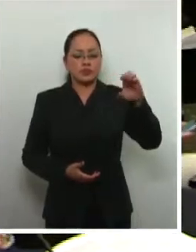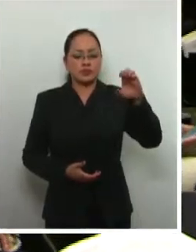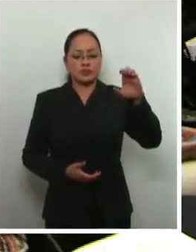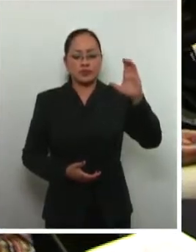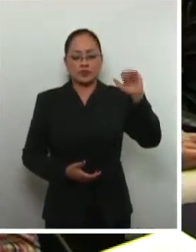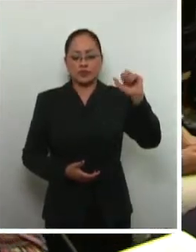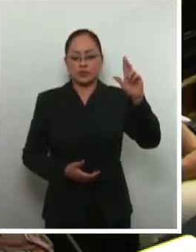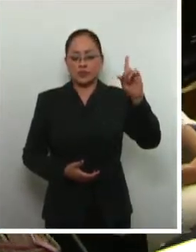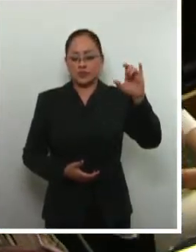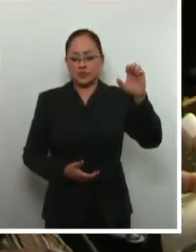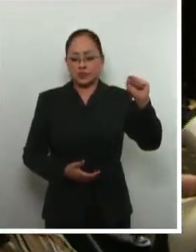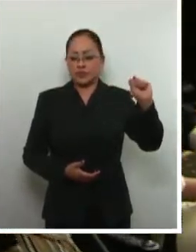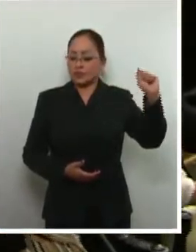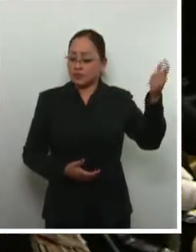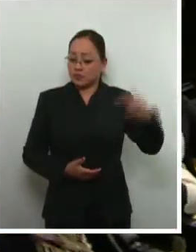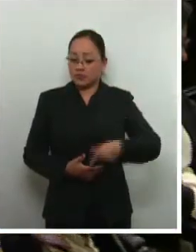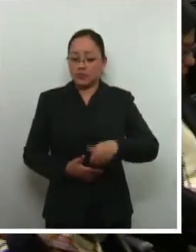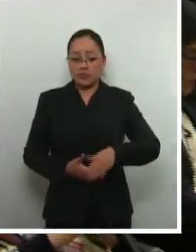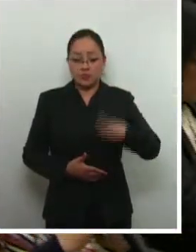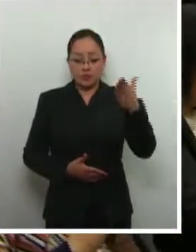otro orador en contra?